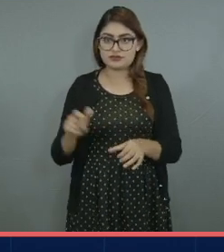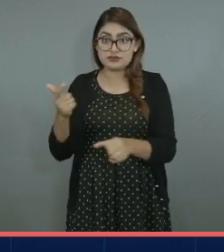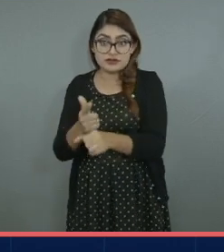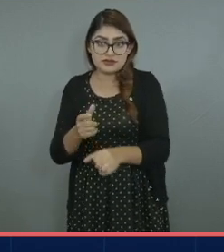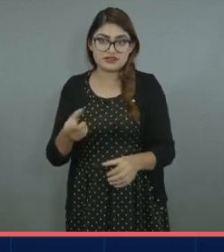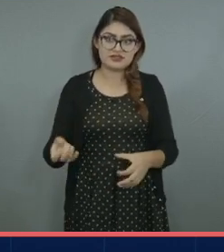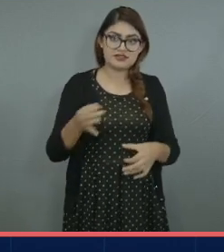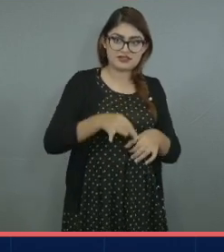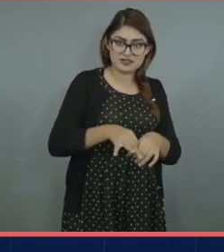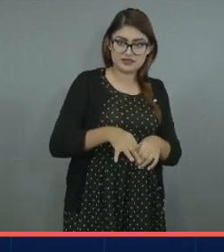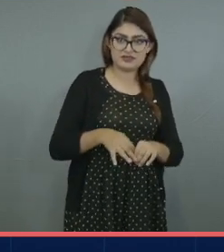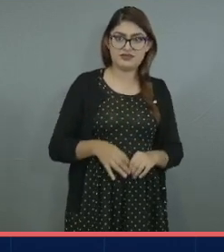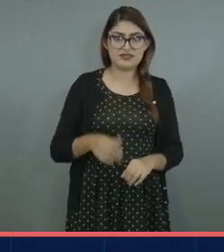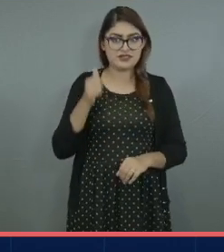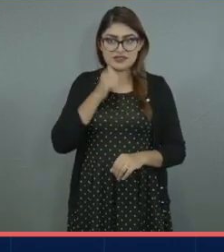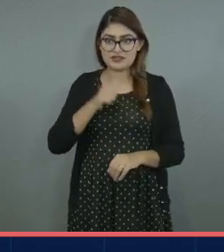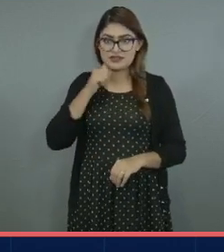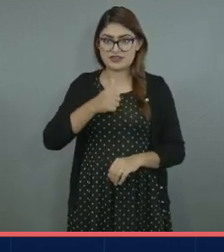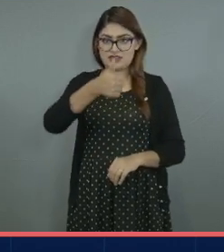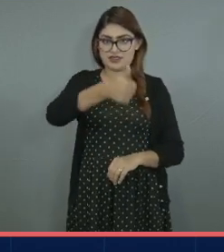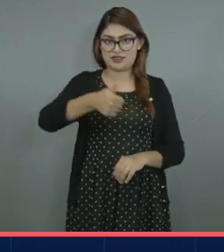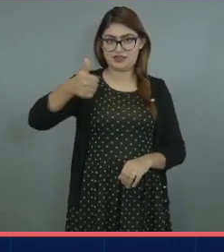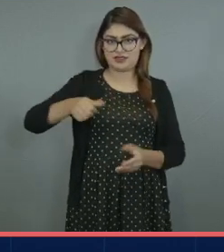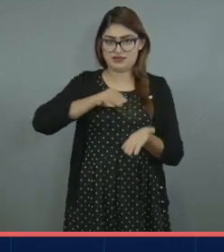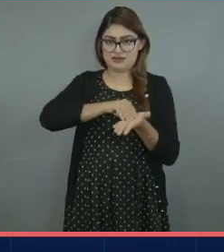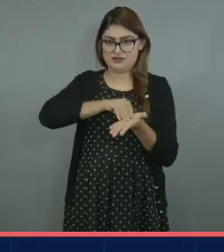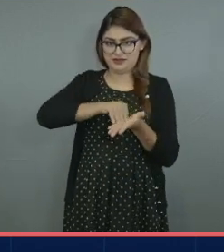moneditas de 10 pesos en sus respectivas alcancías.